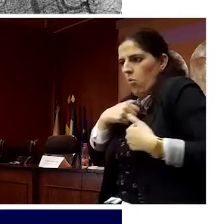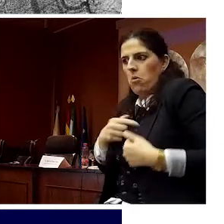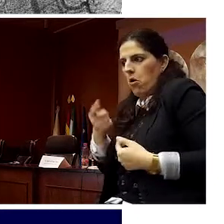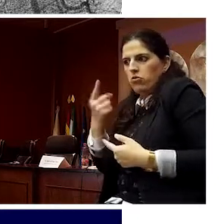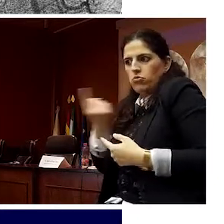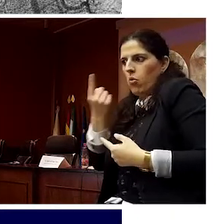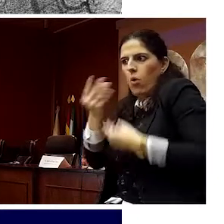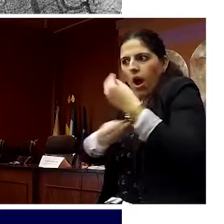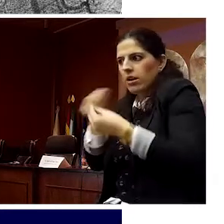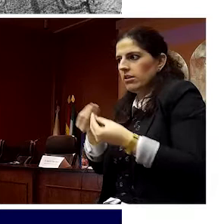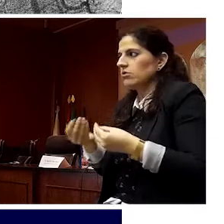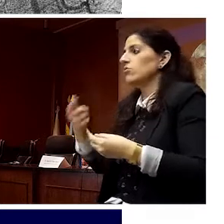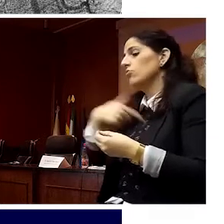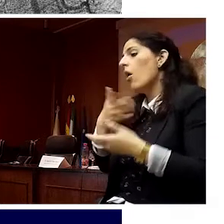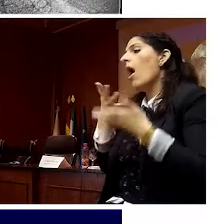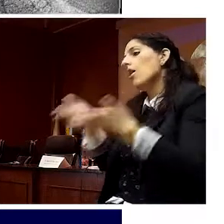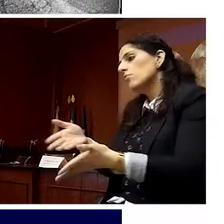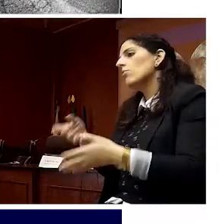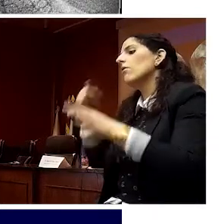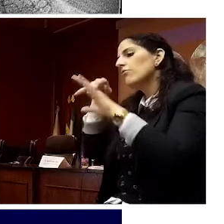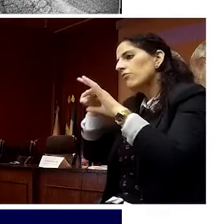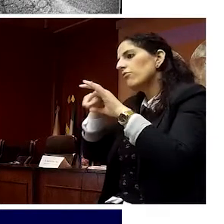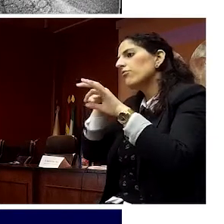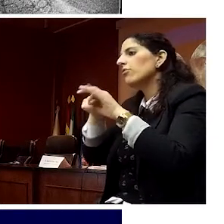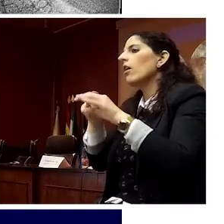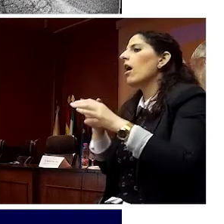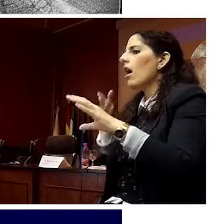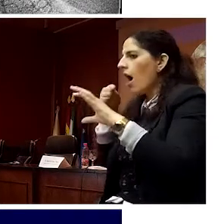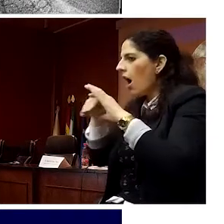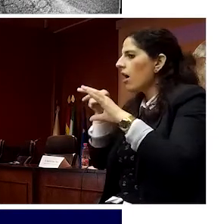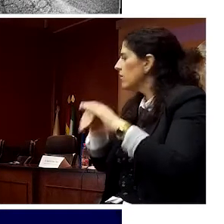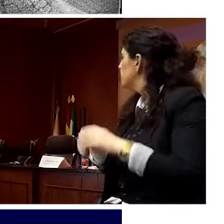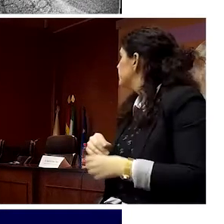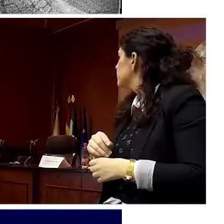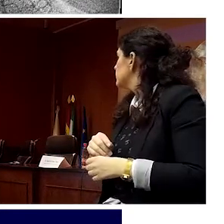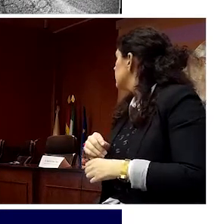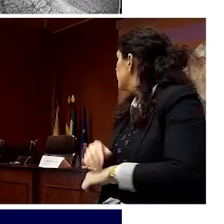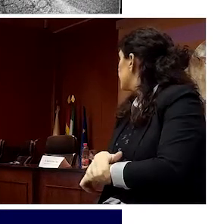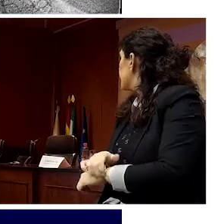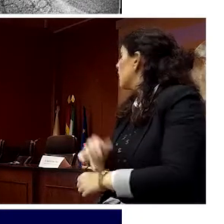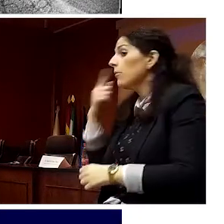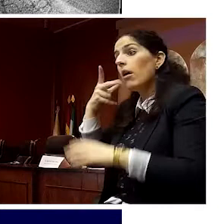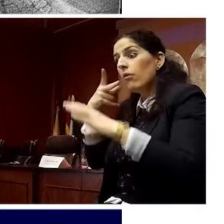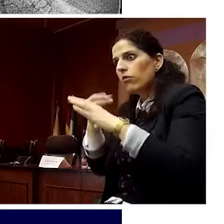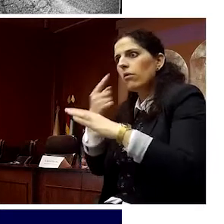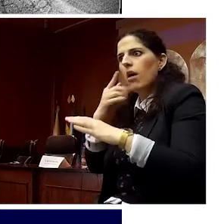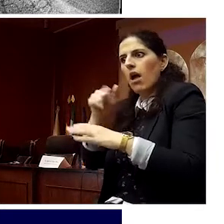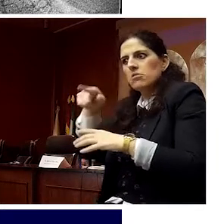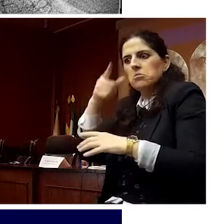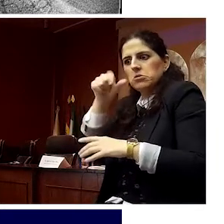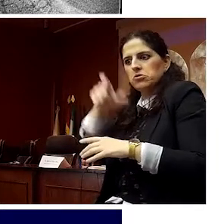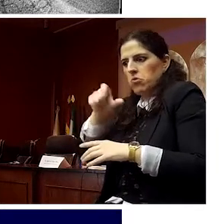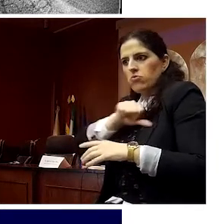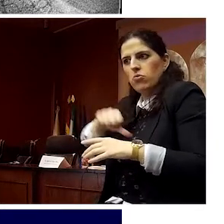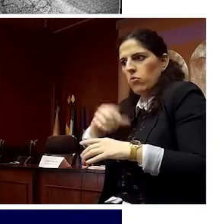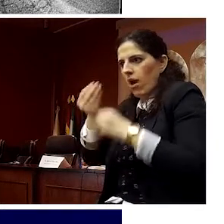resuelve cuando somos capaces de reconstruir la coronaria derecha y vemos cómo al inyectar en la coronaria izquierda ya